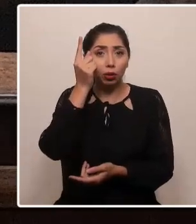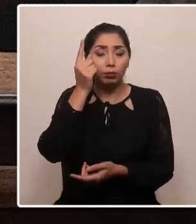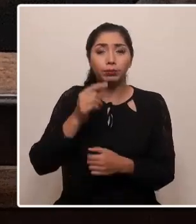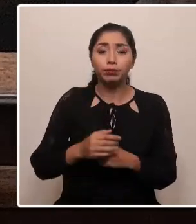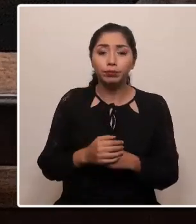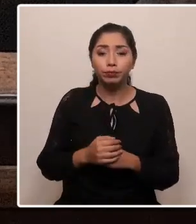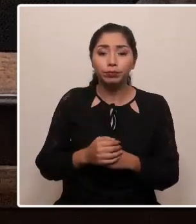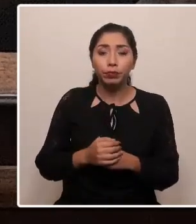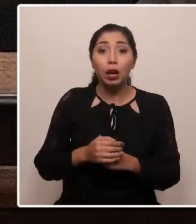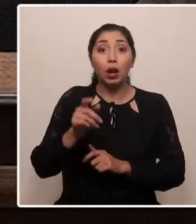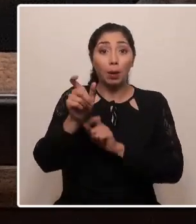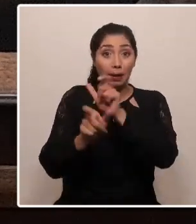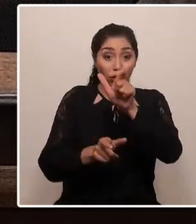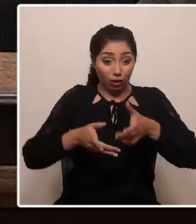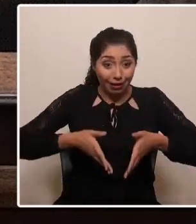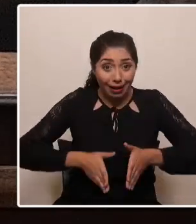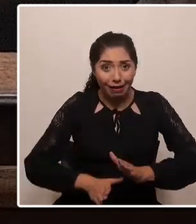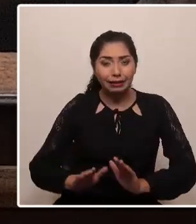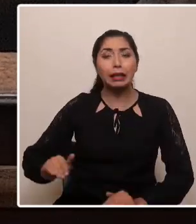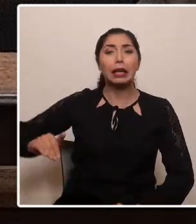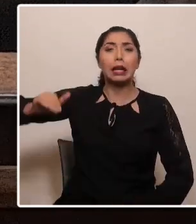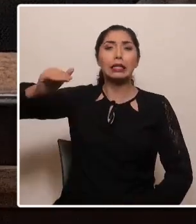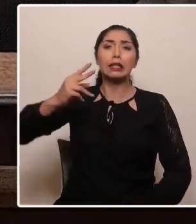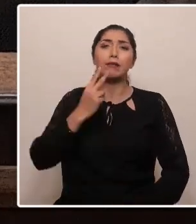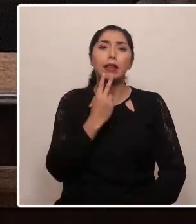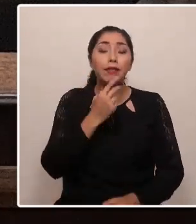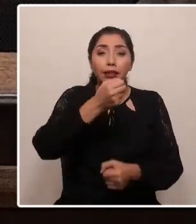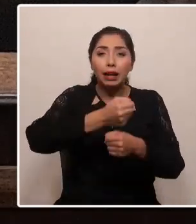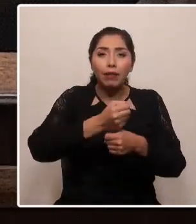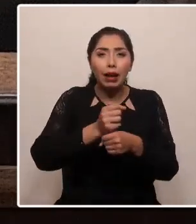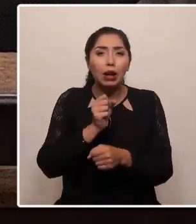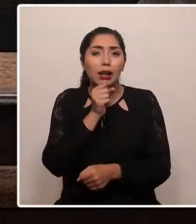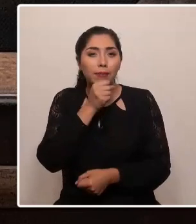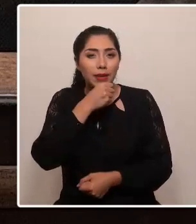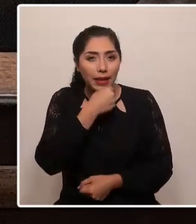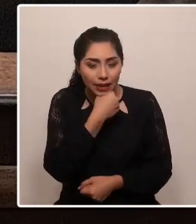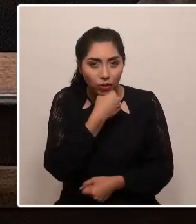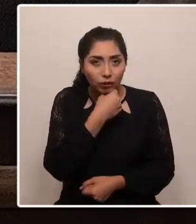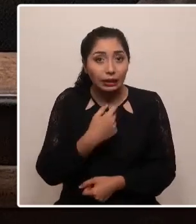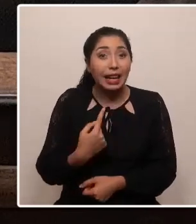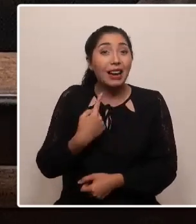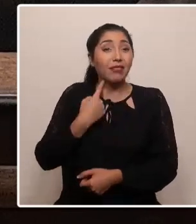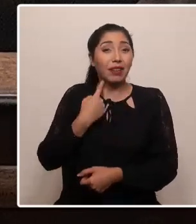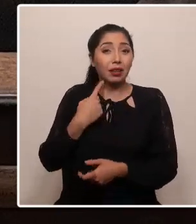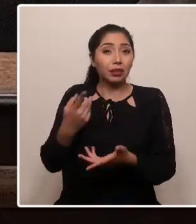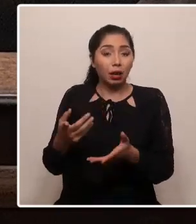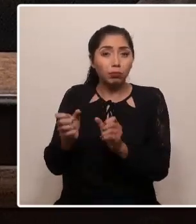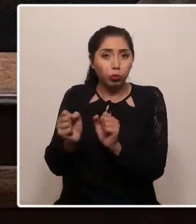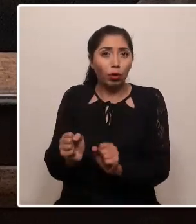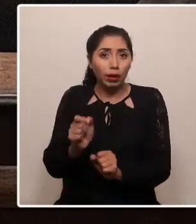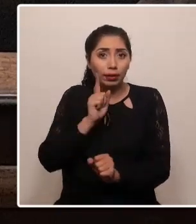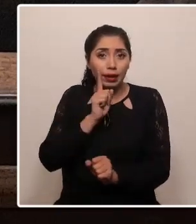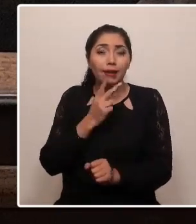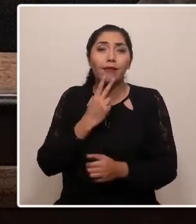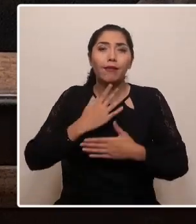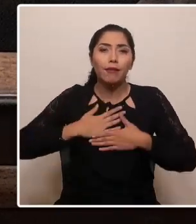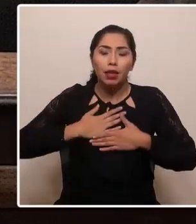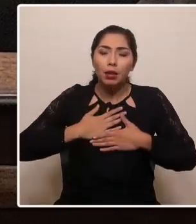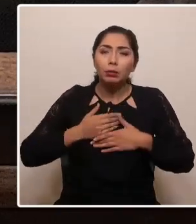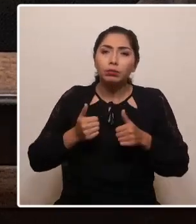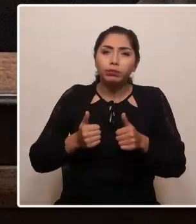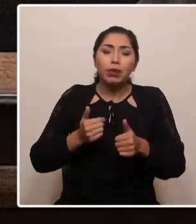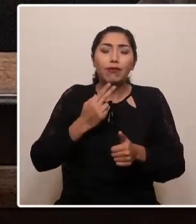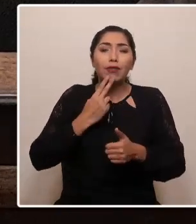en que las personas nacen, crecen, viven, trabajan y envejecen, y que afecta su posibilidad de llevar una vida próspera y vivir una vida